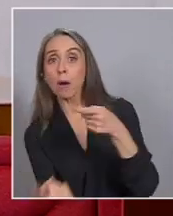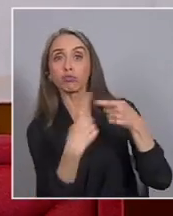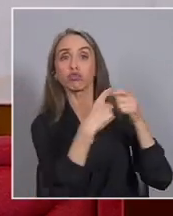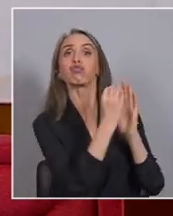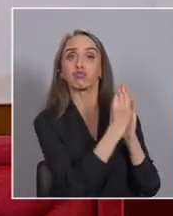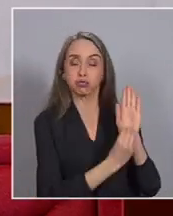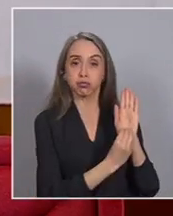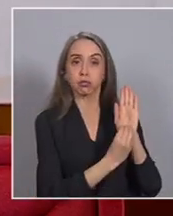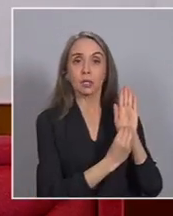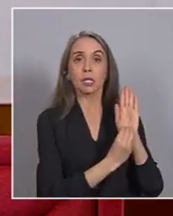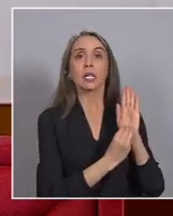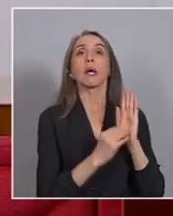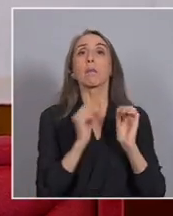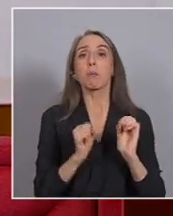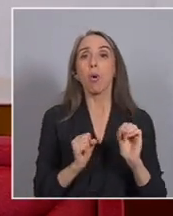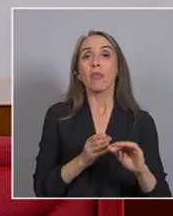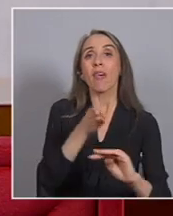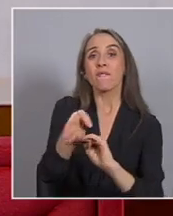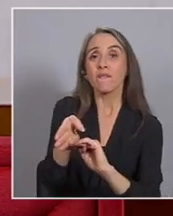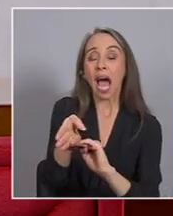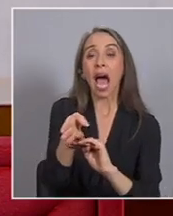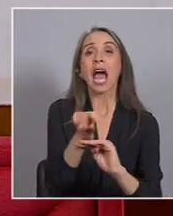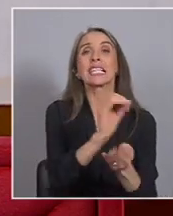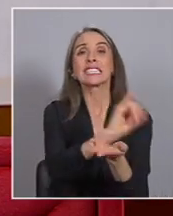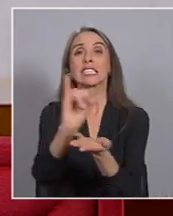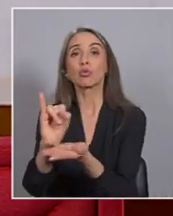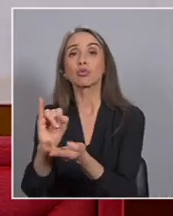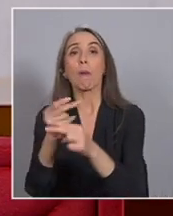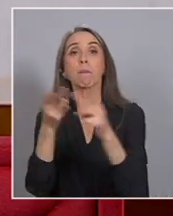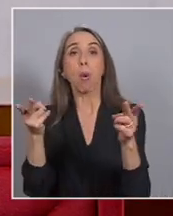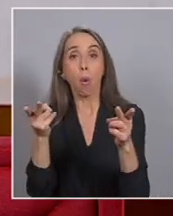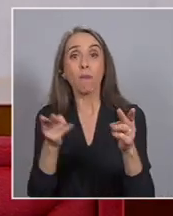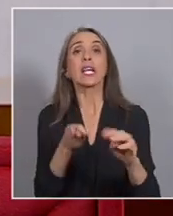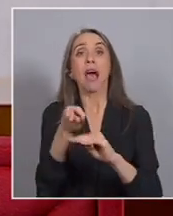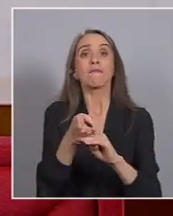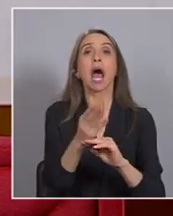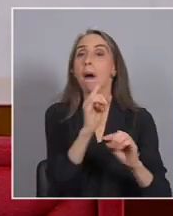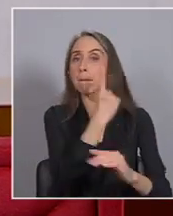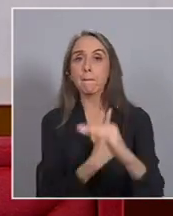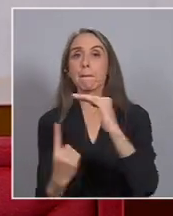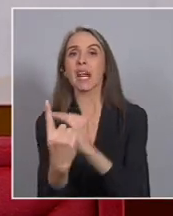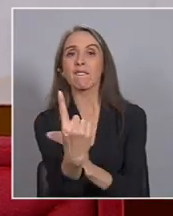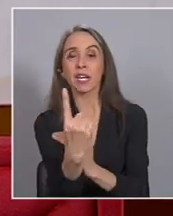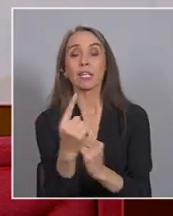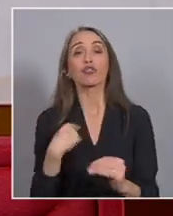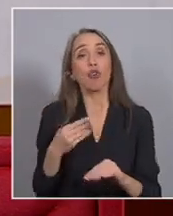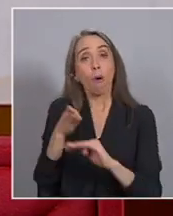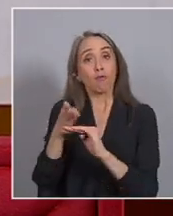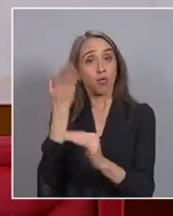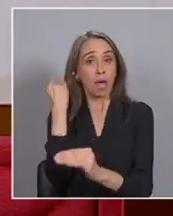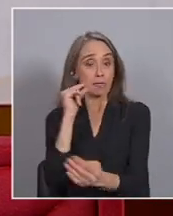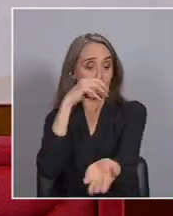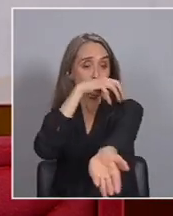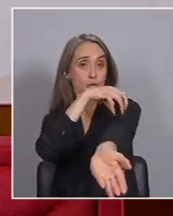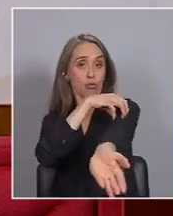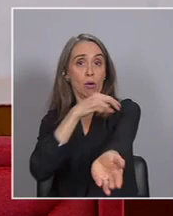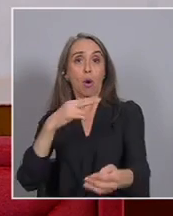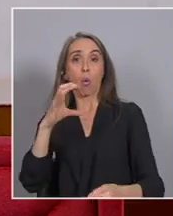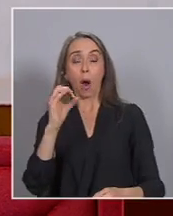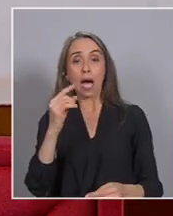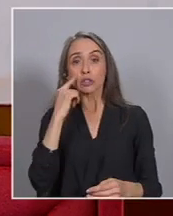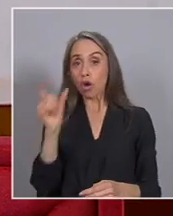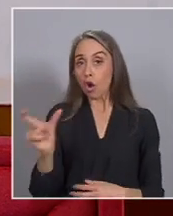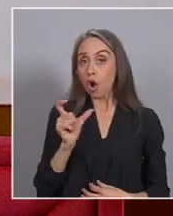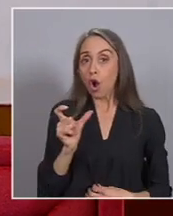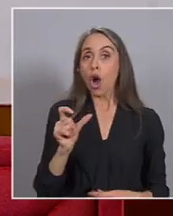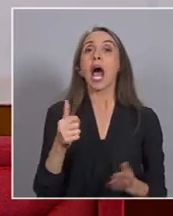que tienen acceso preferente a distintos servicios públicos. Y cuando voy a regiones, me tocó hace poquito en Huasco, que me mostraban el